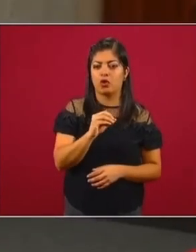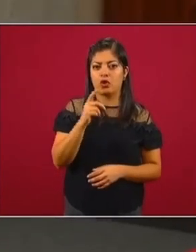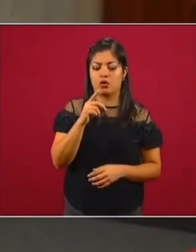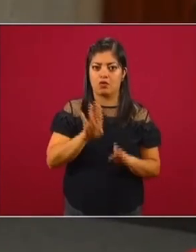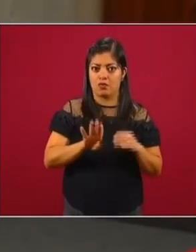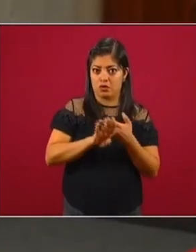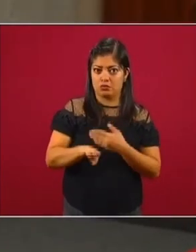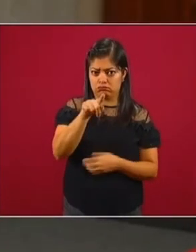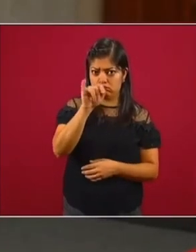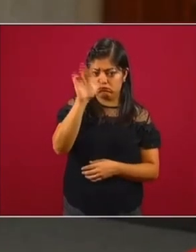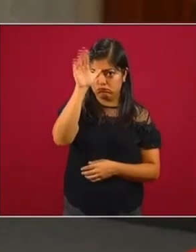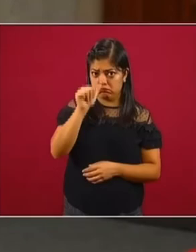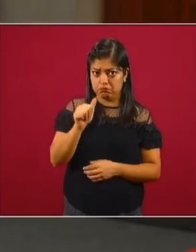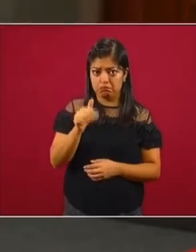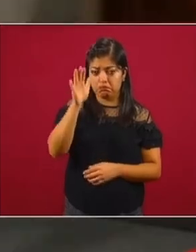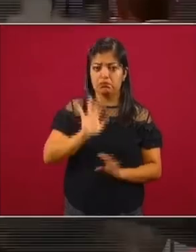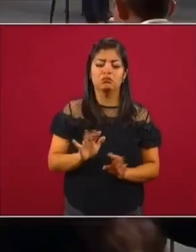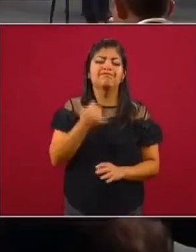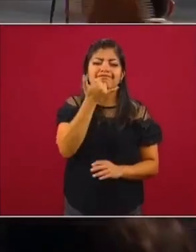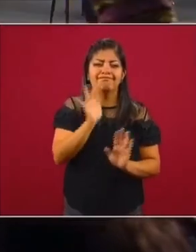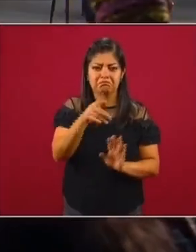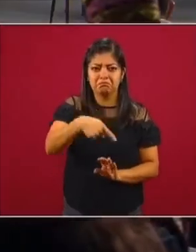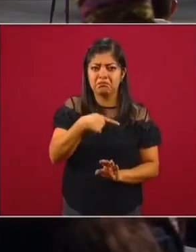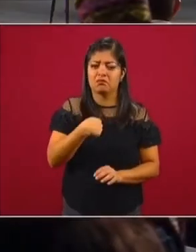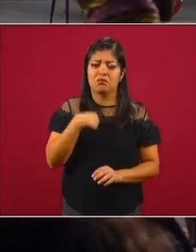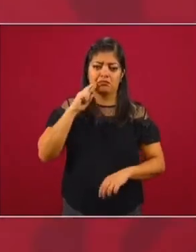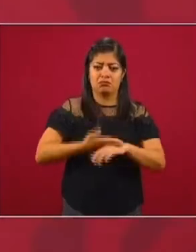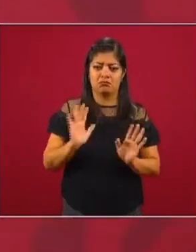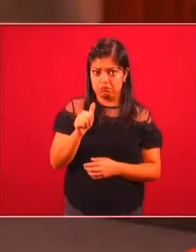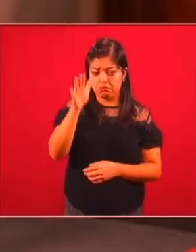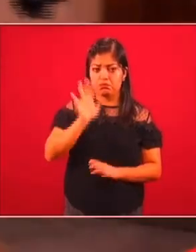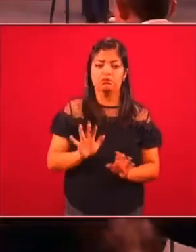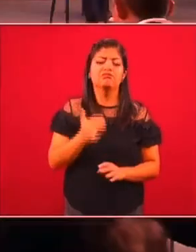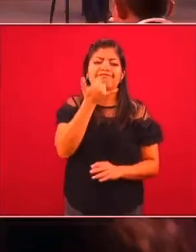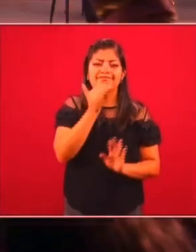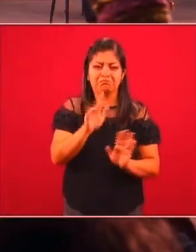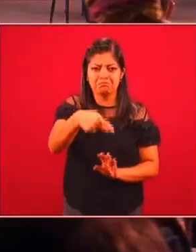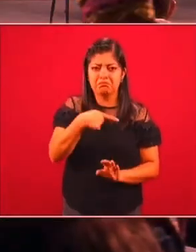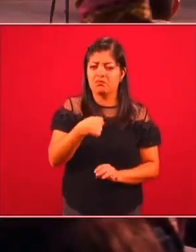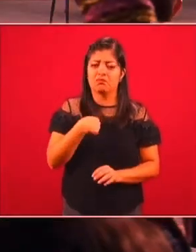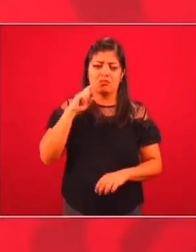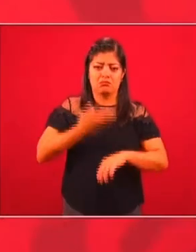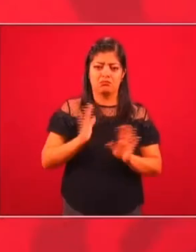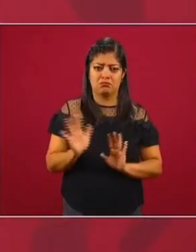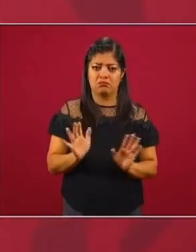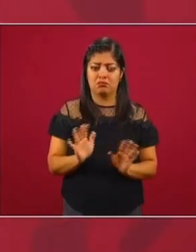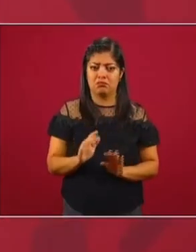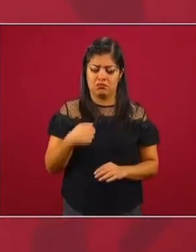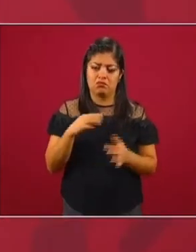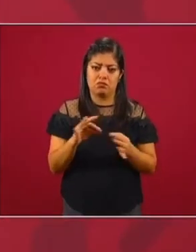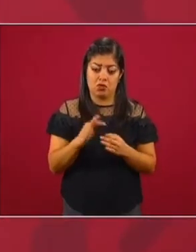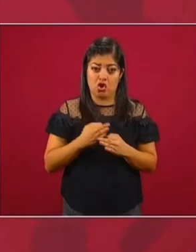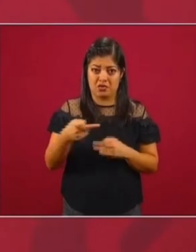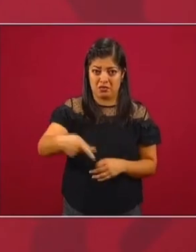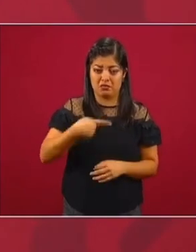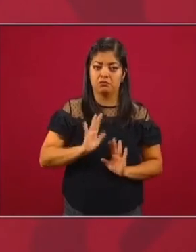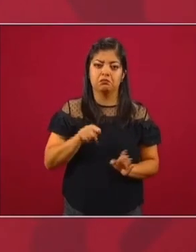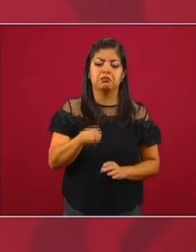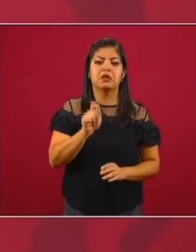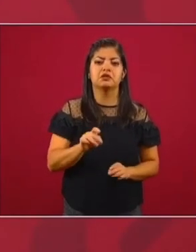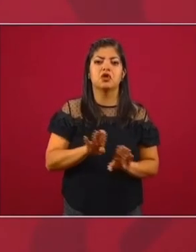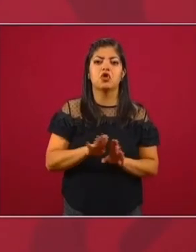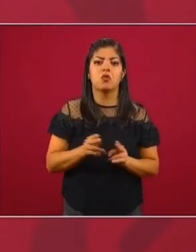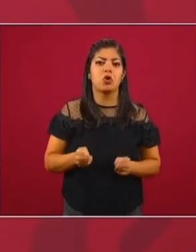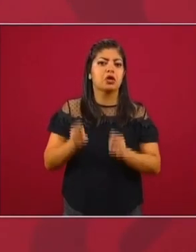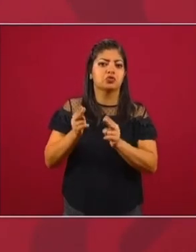presentadas. ¿Usted estaría de acuerdo con esa propuesta? No me corresponde intervenir. No me corresponde intervenir en este caso. Eso es un asunto